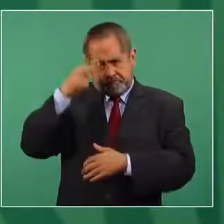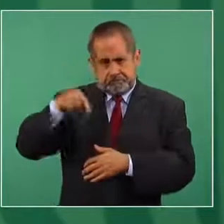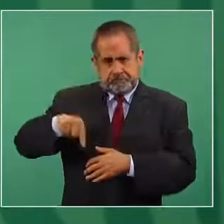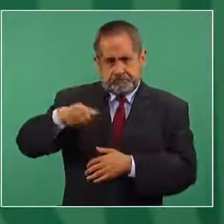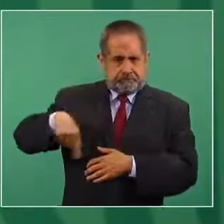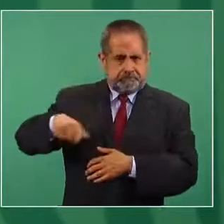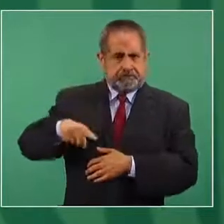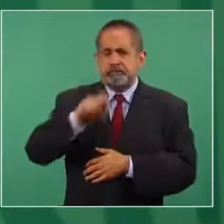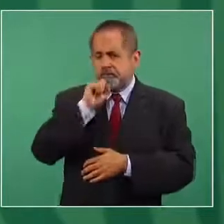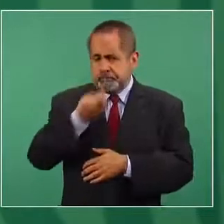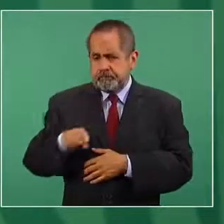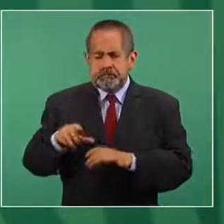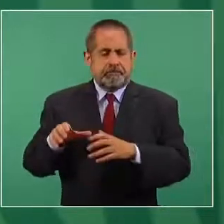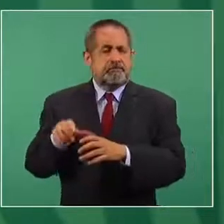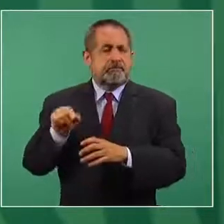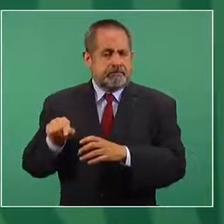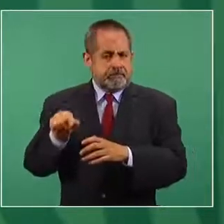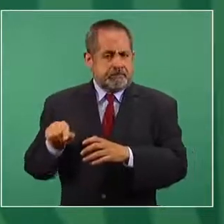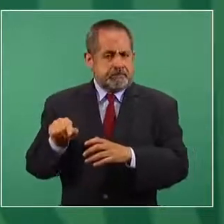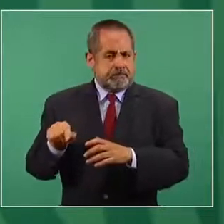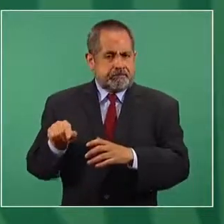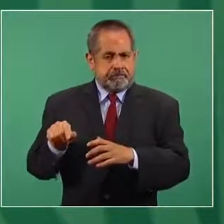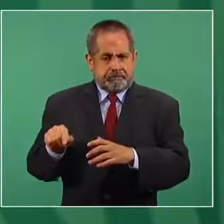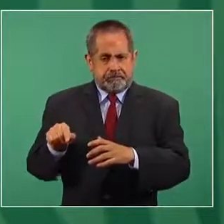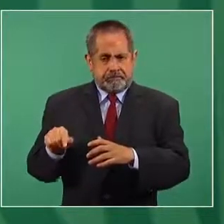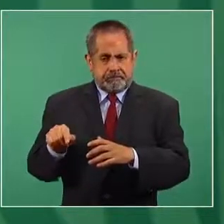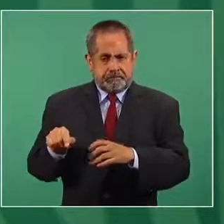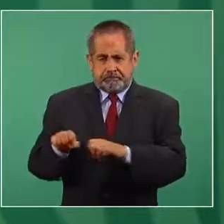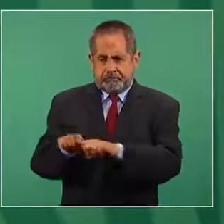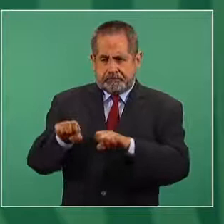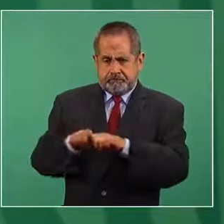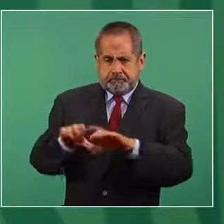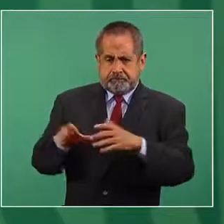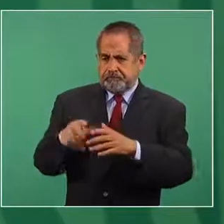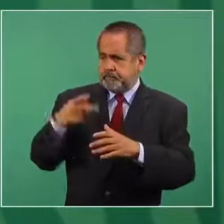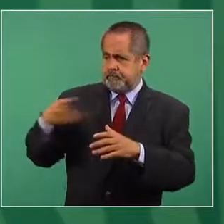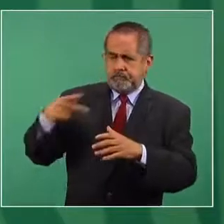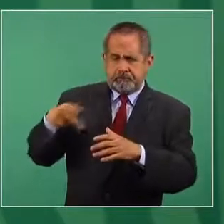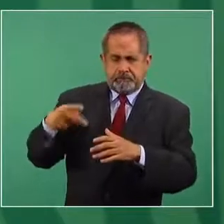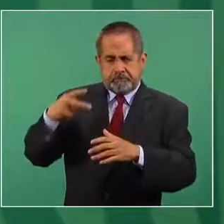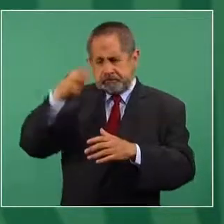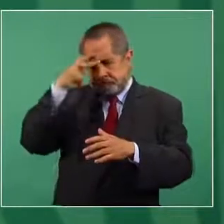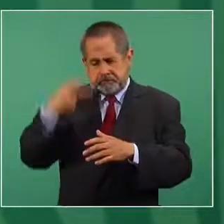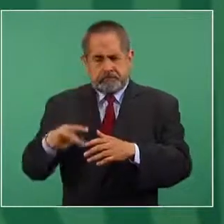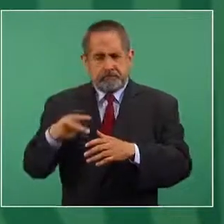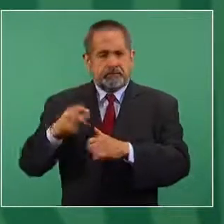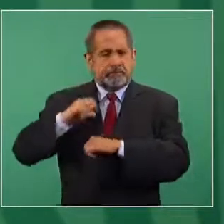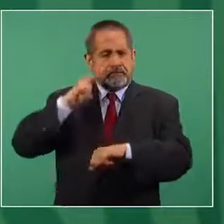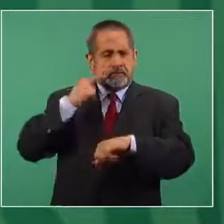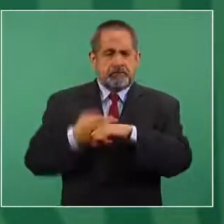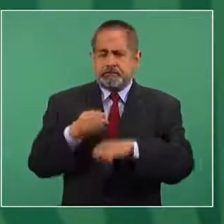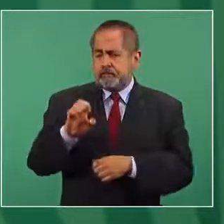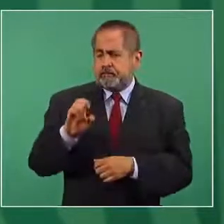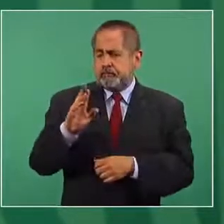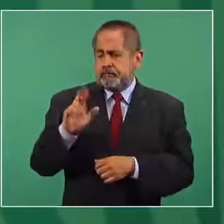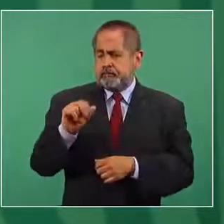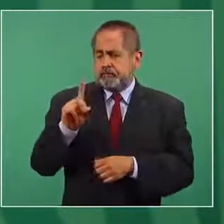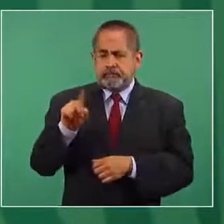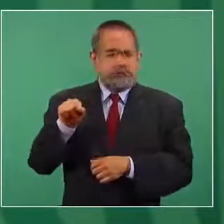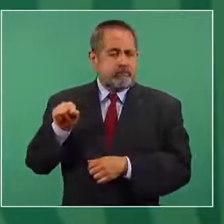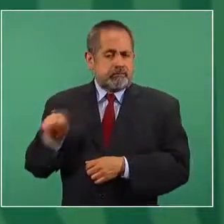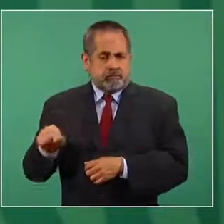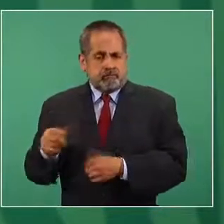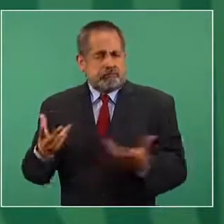nuestro el equipo mexicano está coordinado por Marcelo Ebrard y van